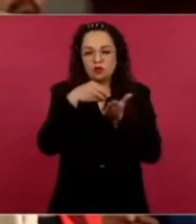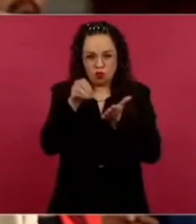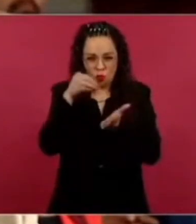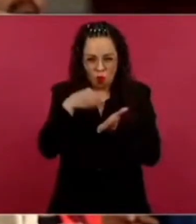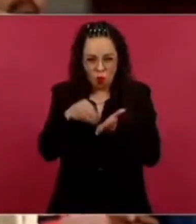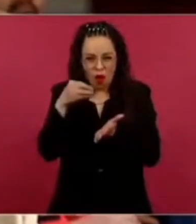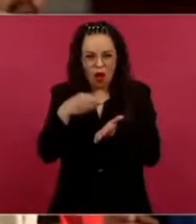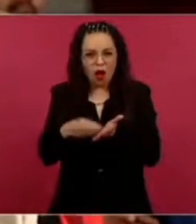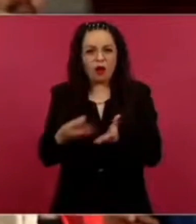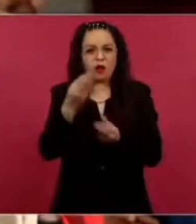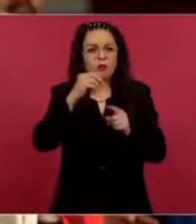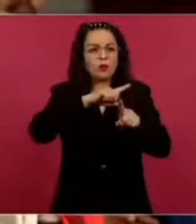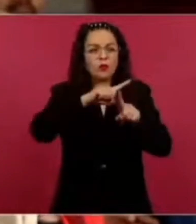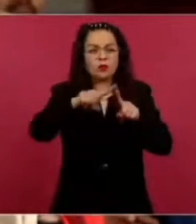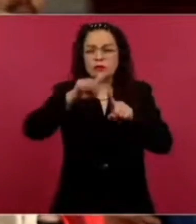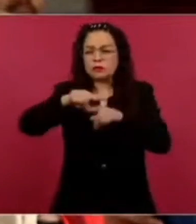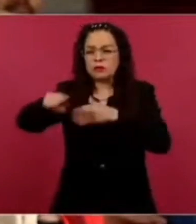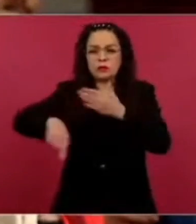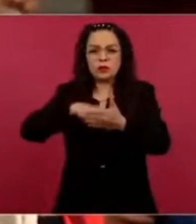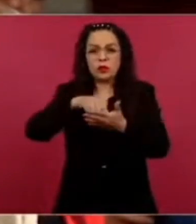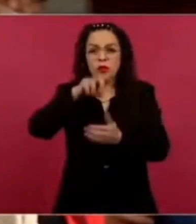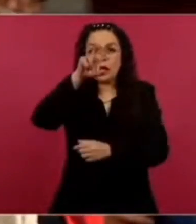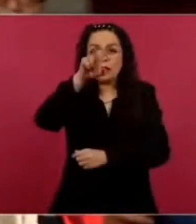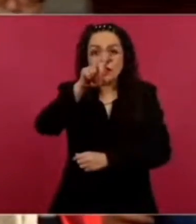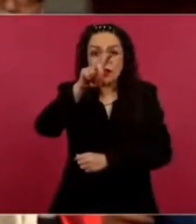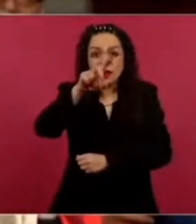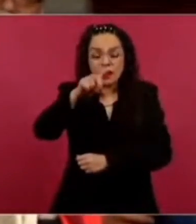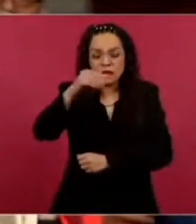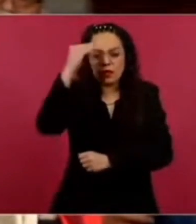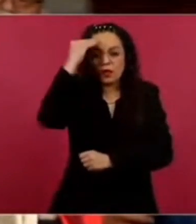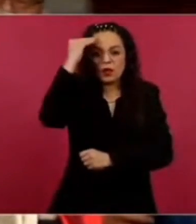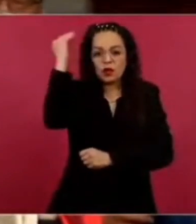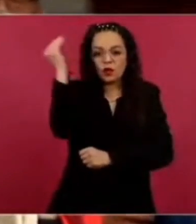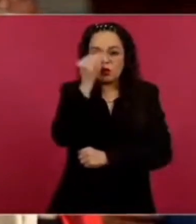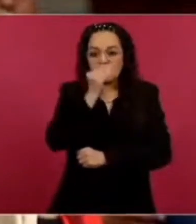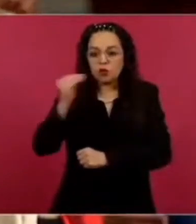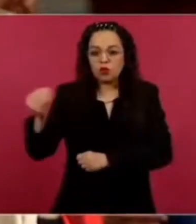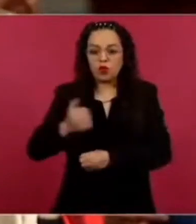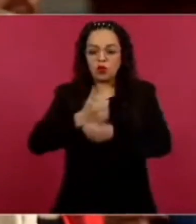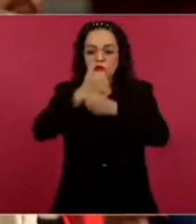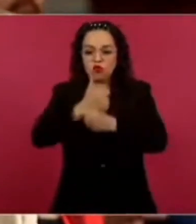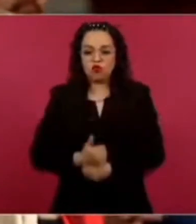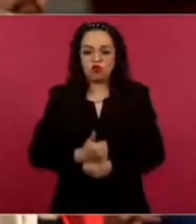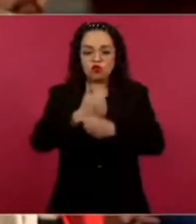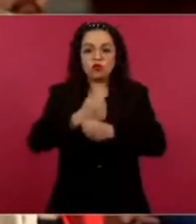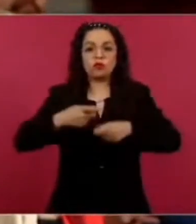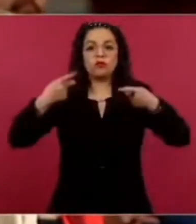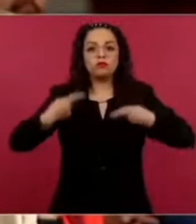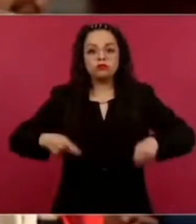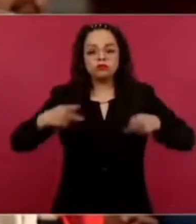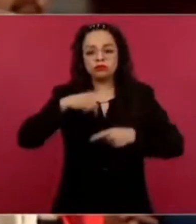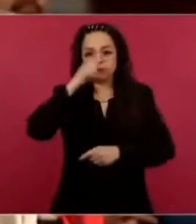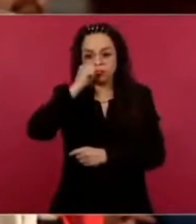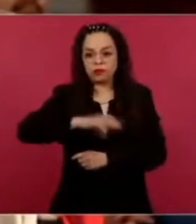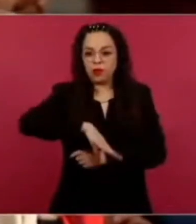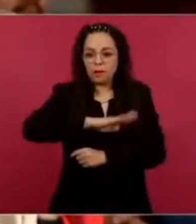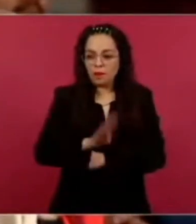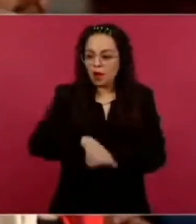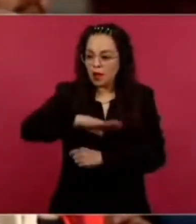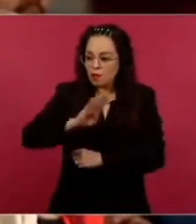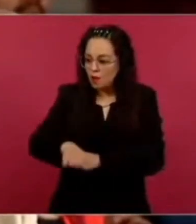Hay 30 zonas terribles como estas, donde la gente se está muriendo.